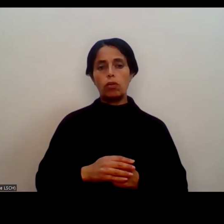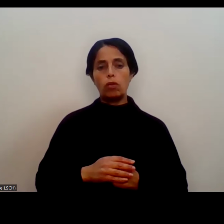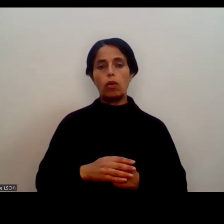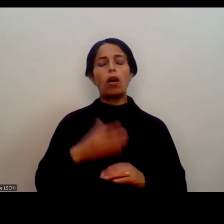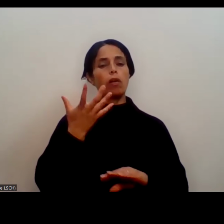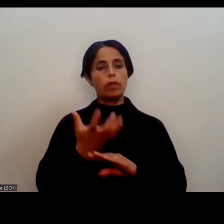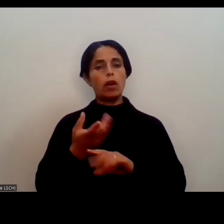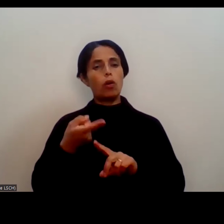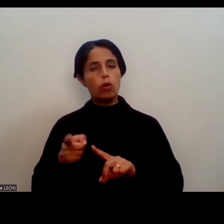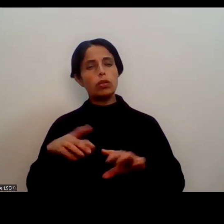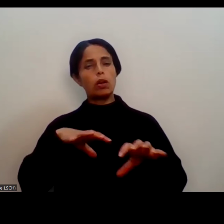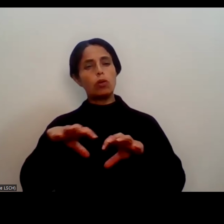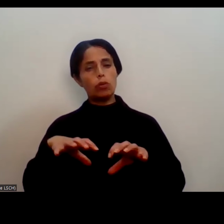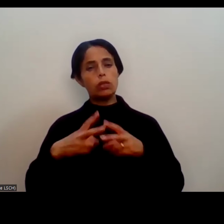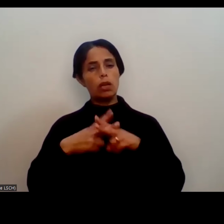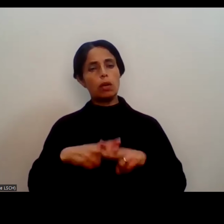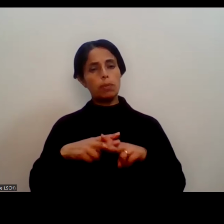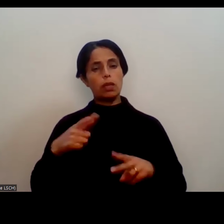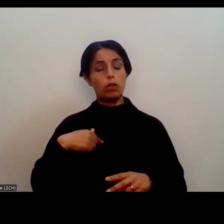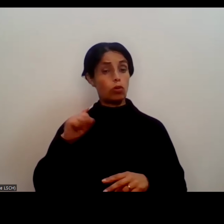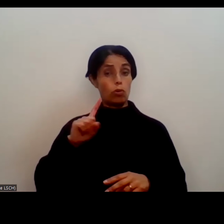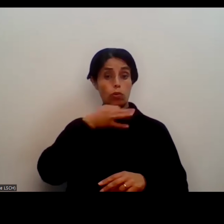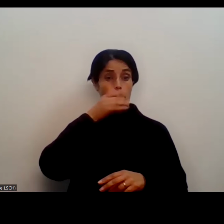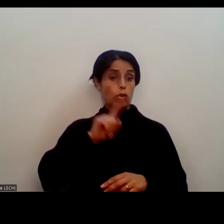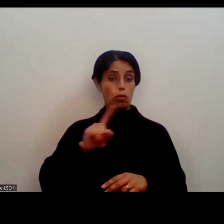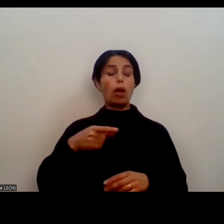había otro instrumento que no lo mencioné y ahora